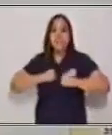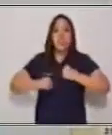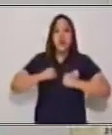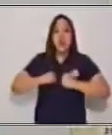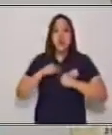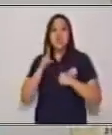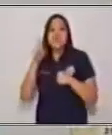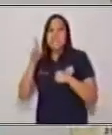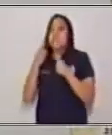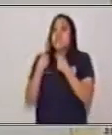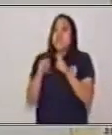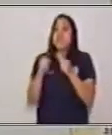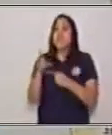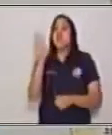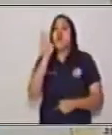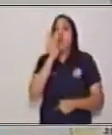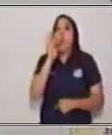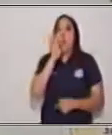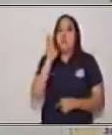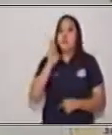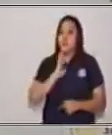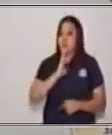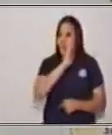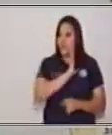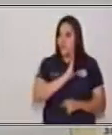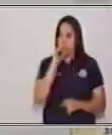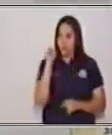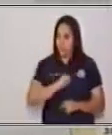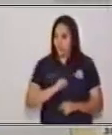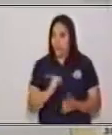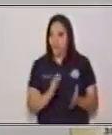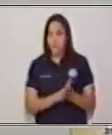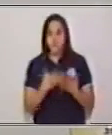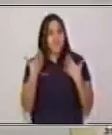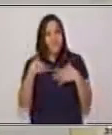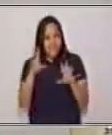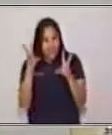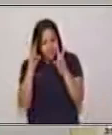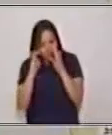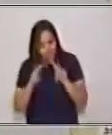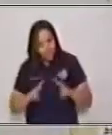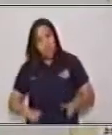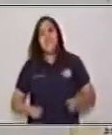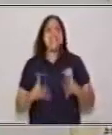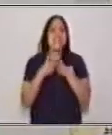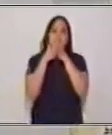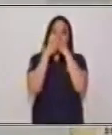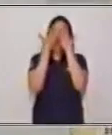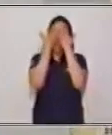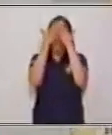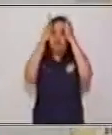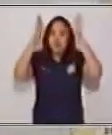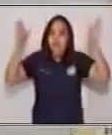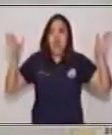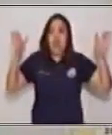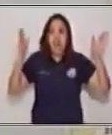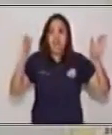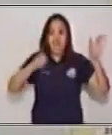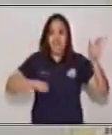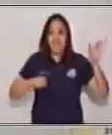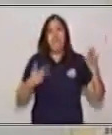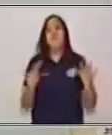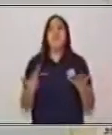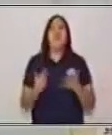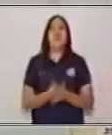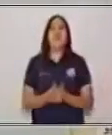realizando los jóvenes de bachillerato. Perfecto, ya analizaron la estructura general. Recuerden que estamos en la macroestructura.